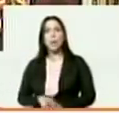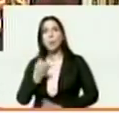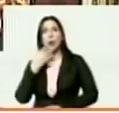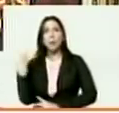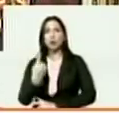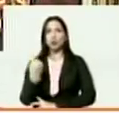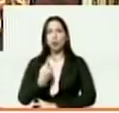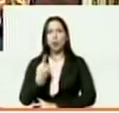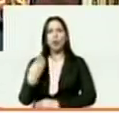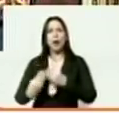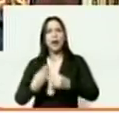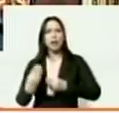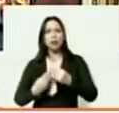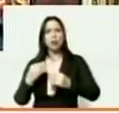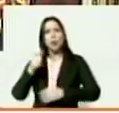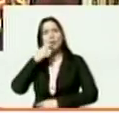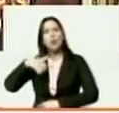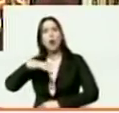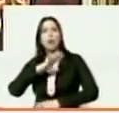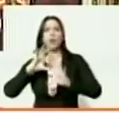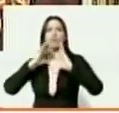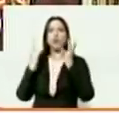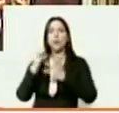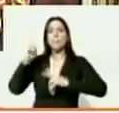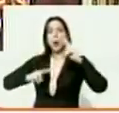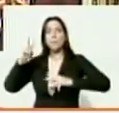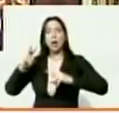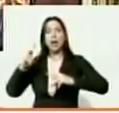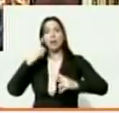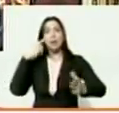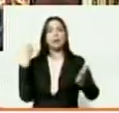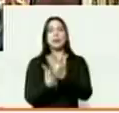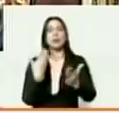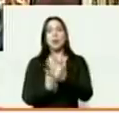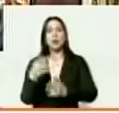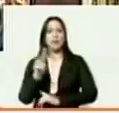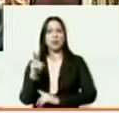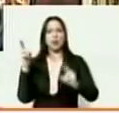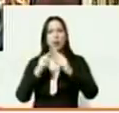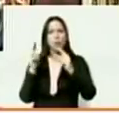del mundo, en las exposiciones y testimonios de Venezuela,